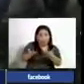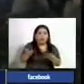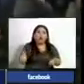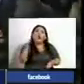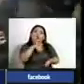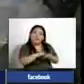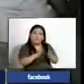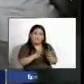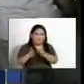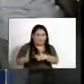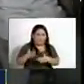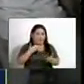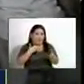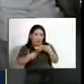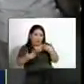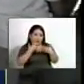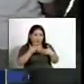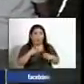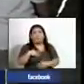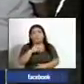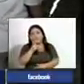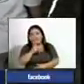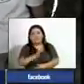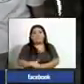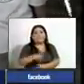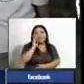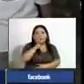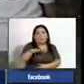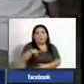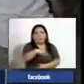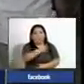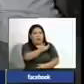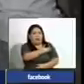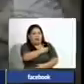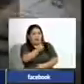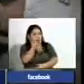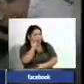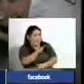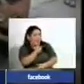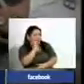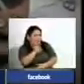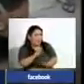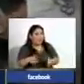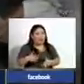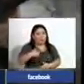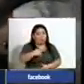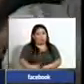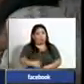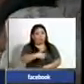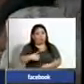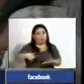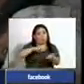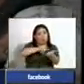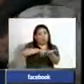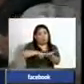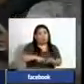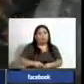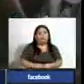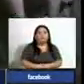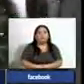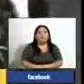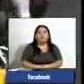volvemos a lo que les estaba diciendo del rescate en la colonia Escalón. Escuchemos lo que dijo la gente de la Cruz Verde.